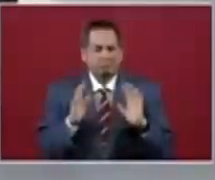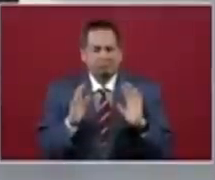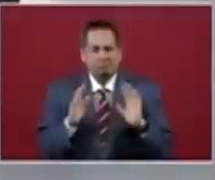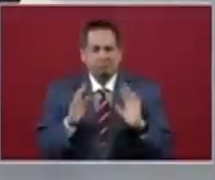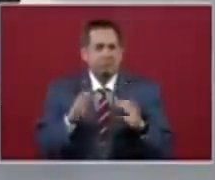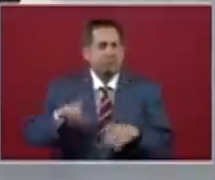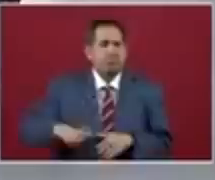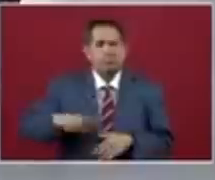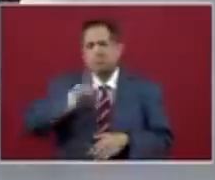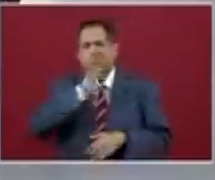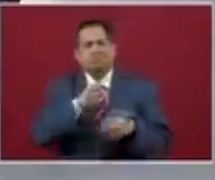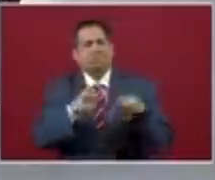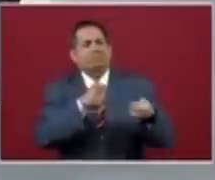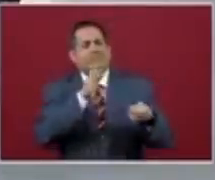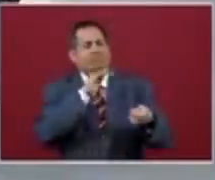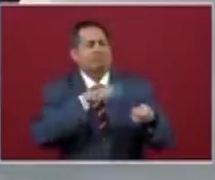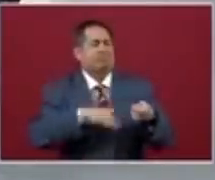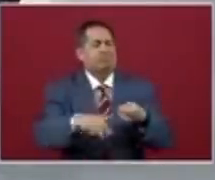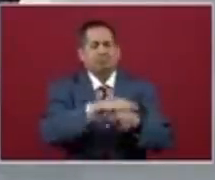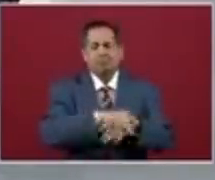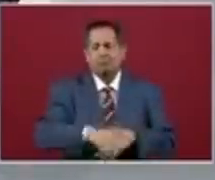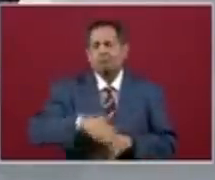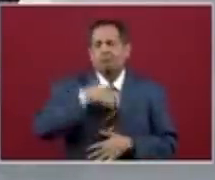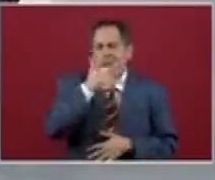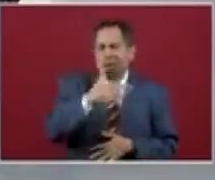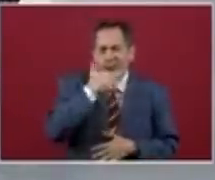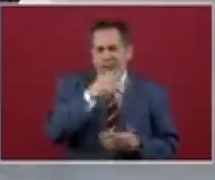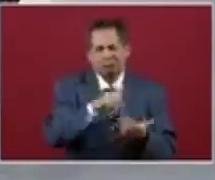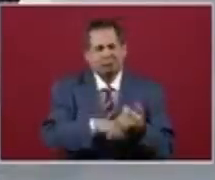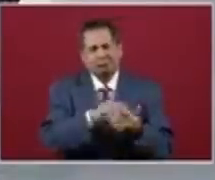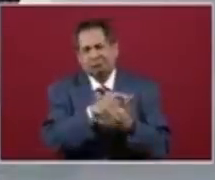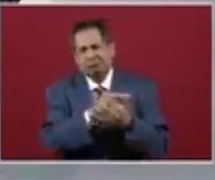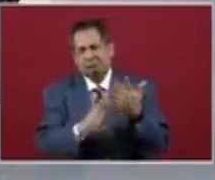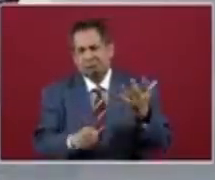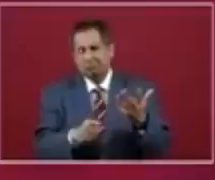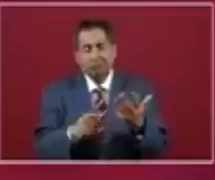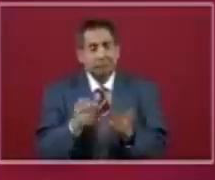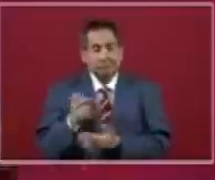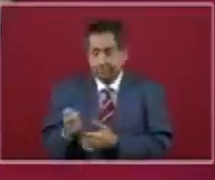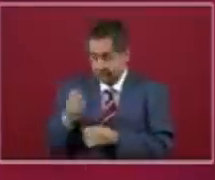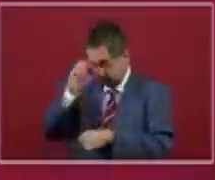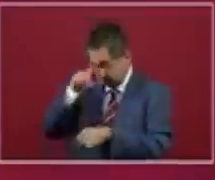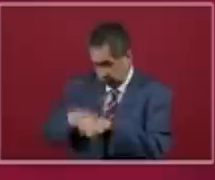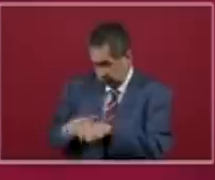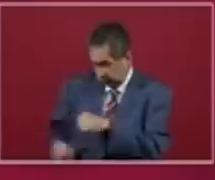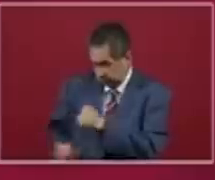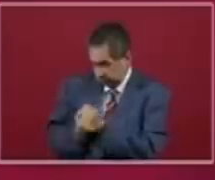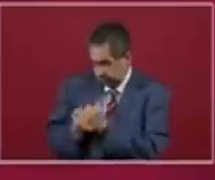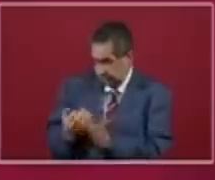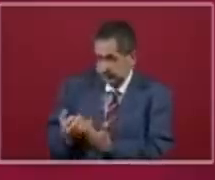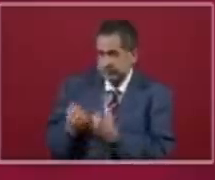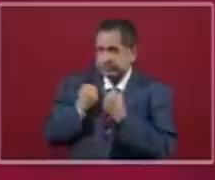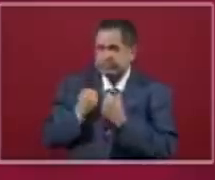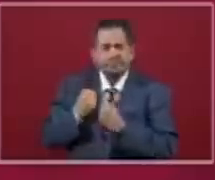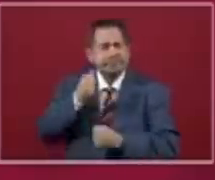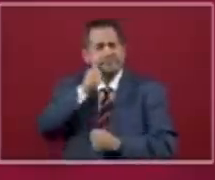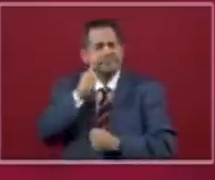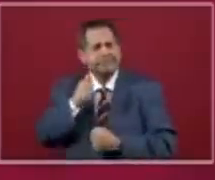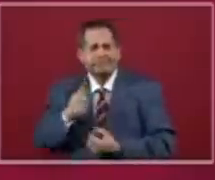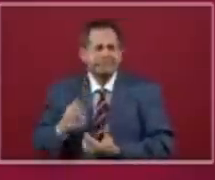malos gobiernos, corrupción. Eso es lo que nos saca